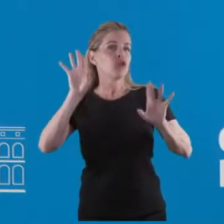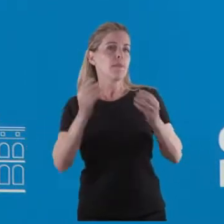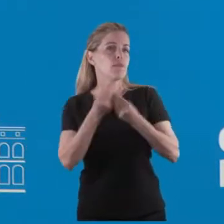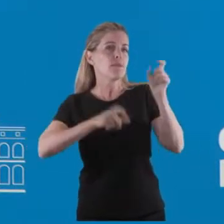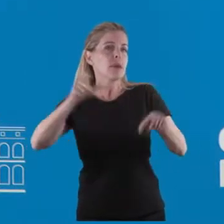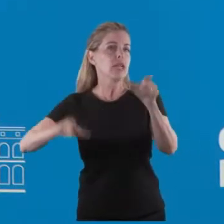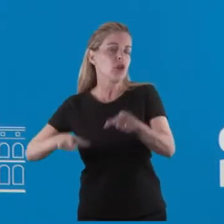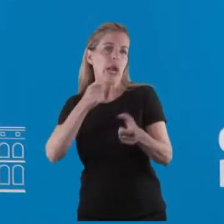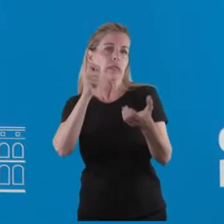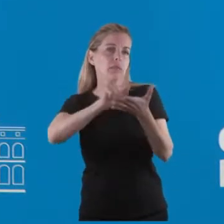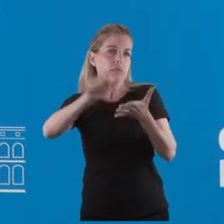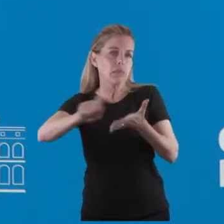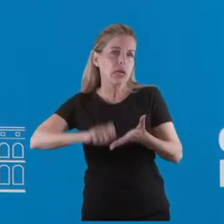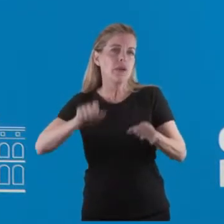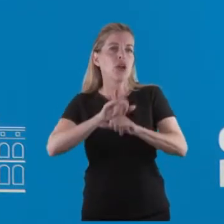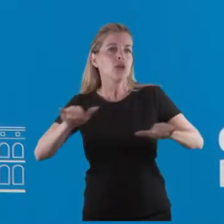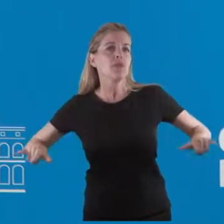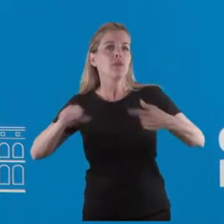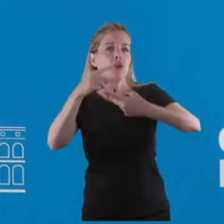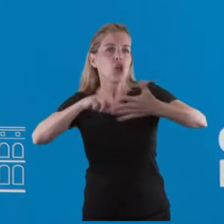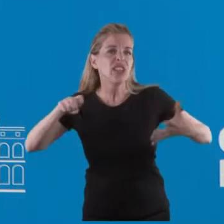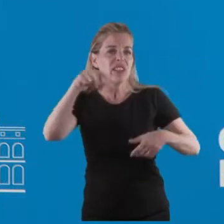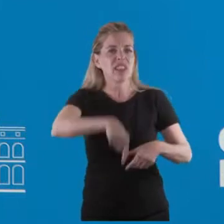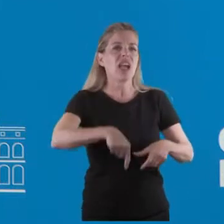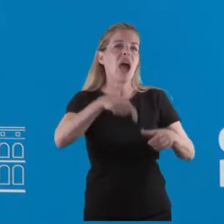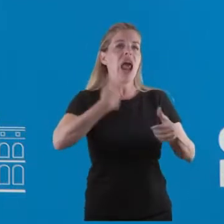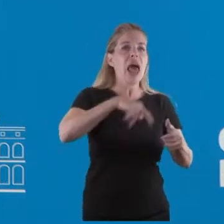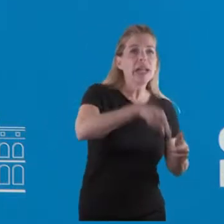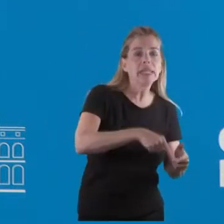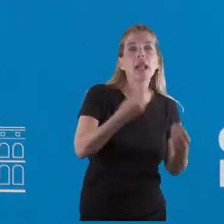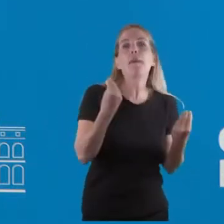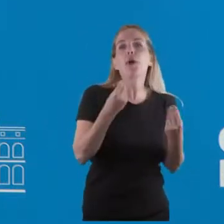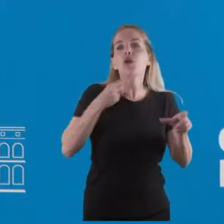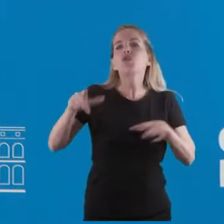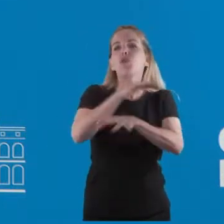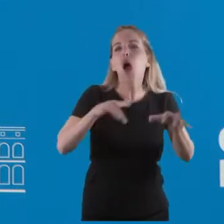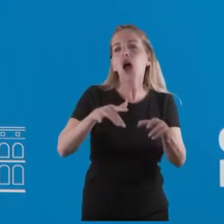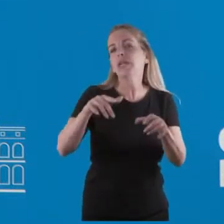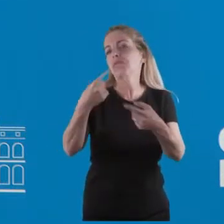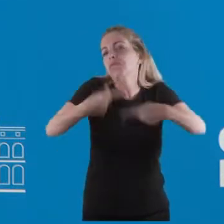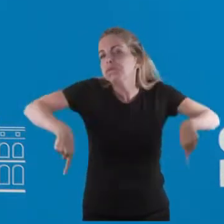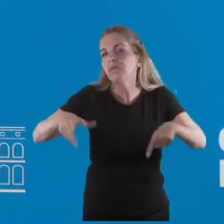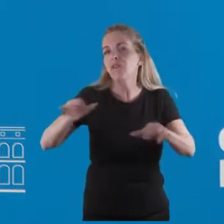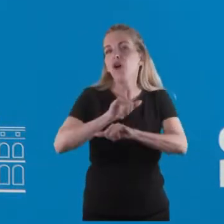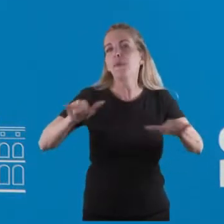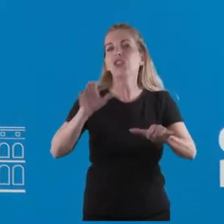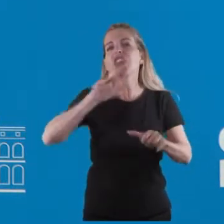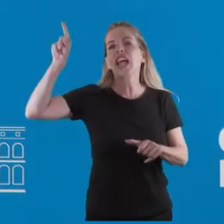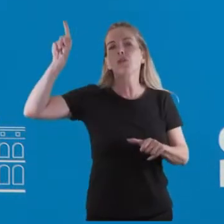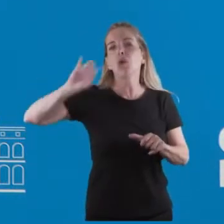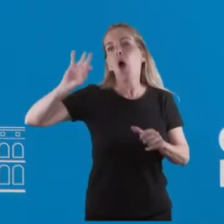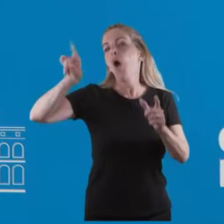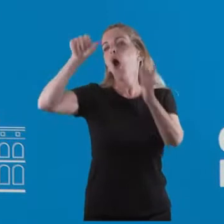en los medios argentinos en base a lo que le dijeron supuestas fuentes del departamento de estado supuestas fuentes de otros